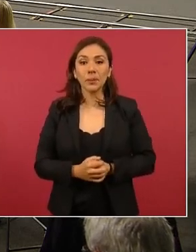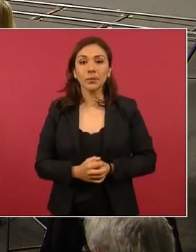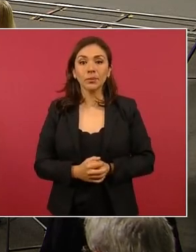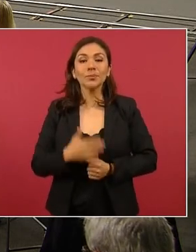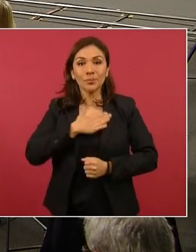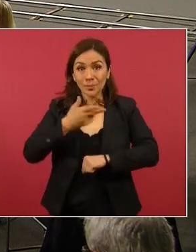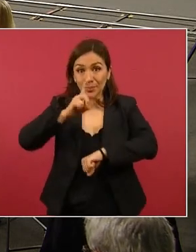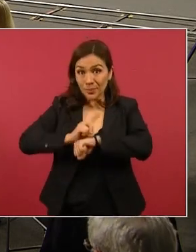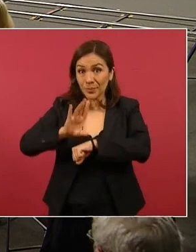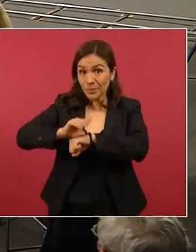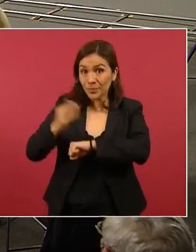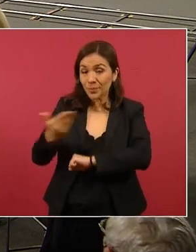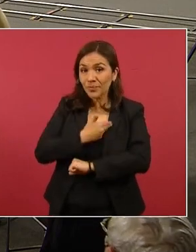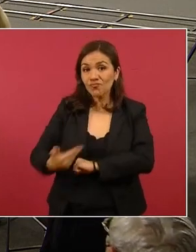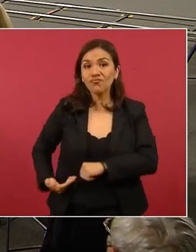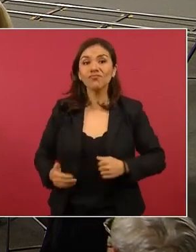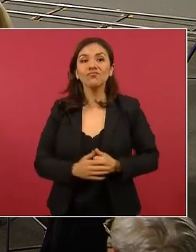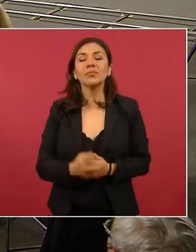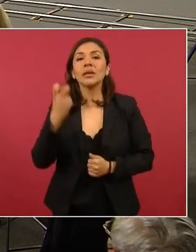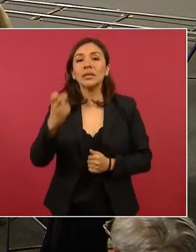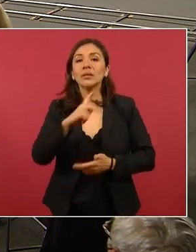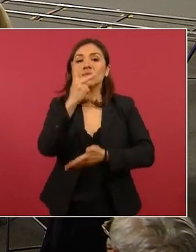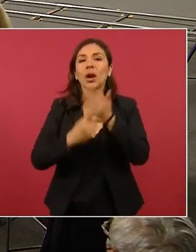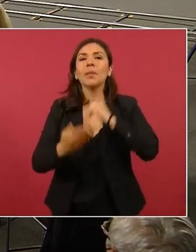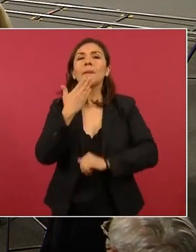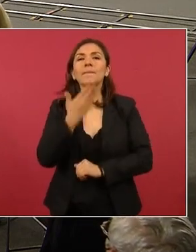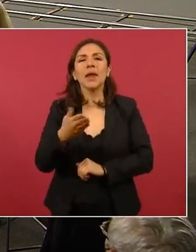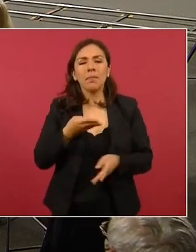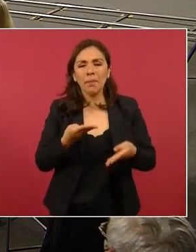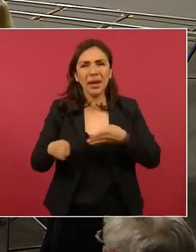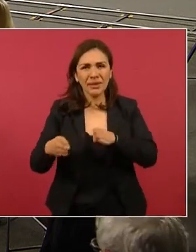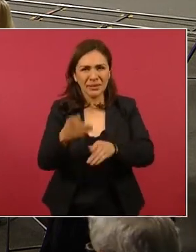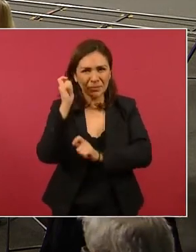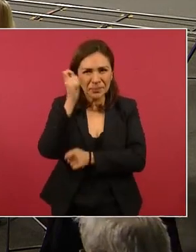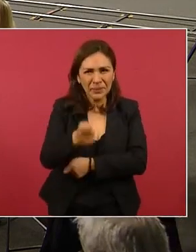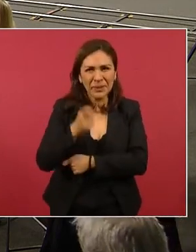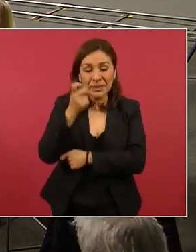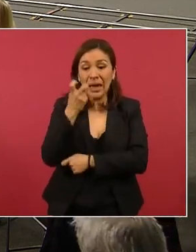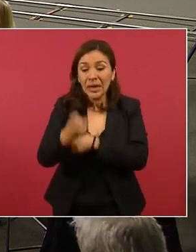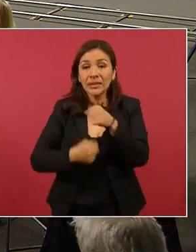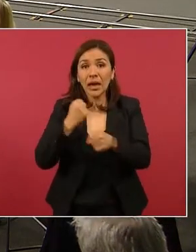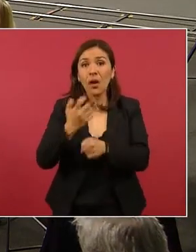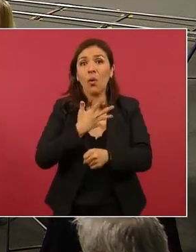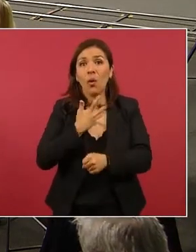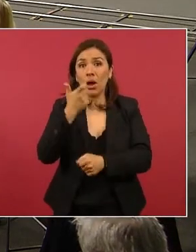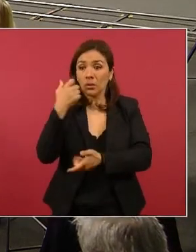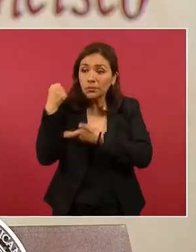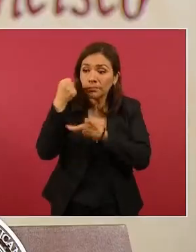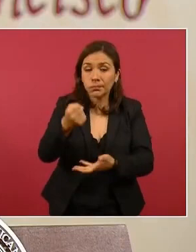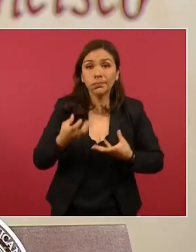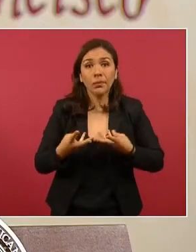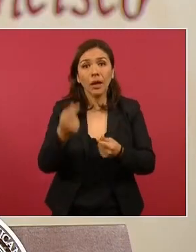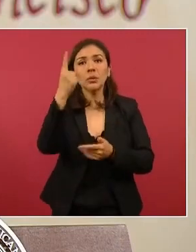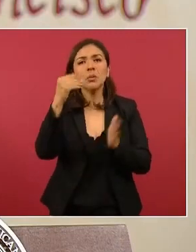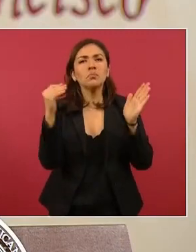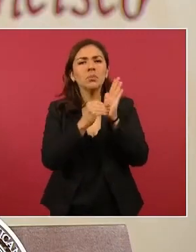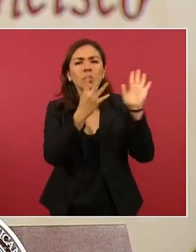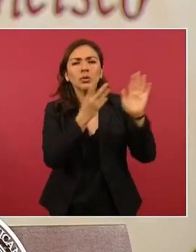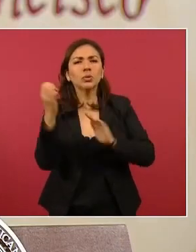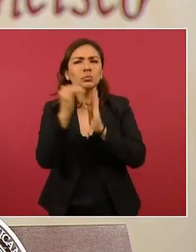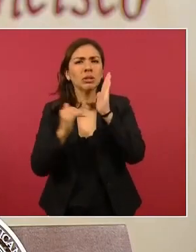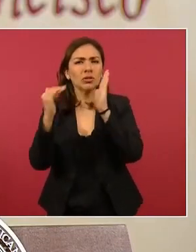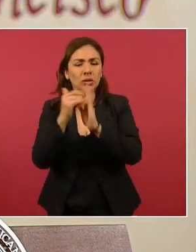Buenos días, con permiso, presidente. En el programa Bienpesca este año va a haber una inversión de más de 1.400 millones de